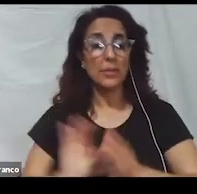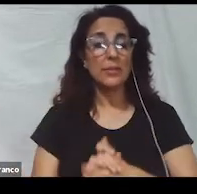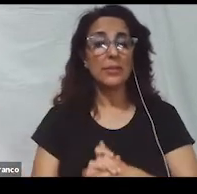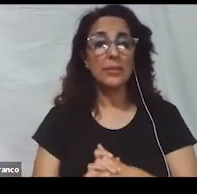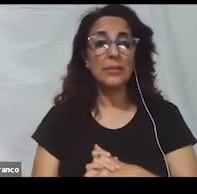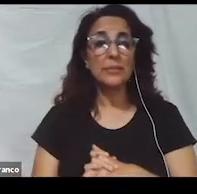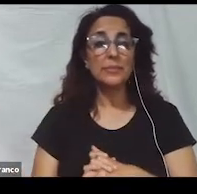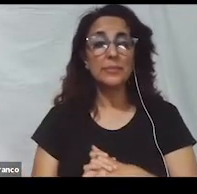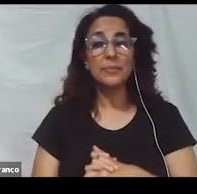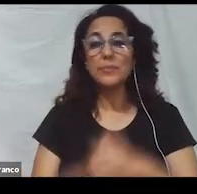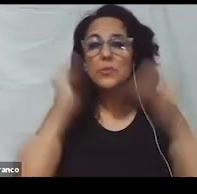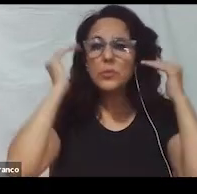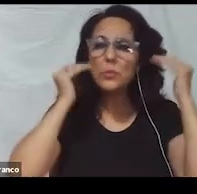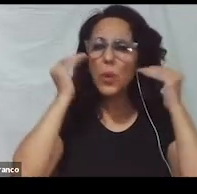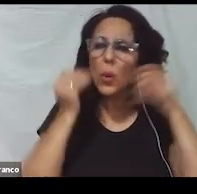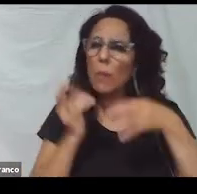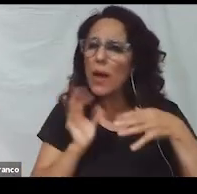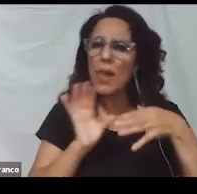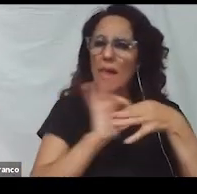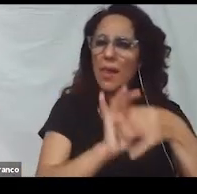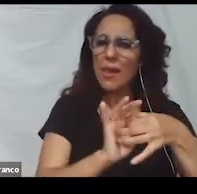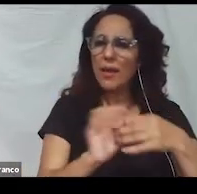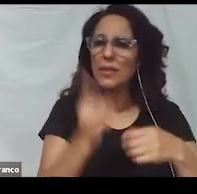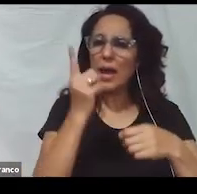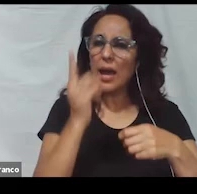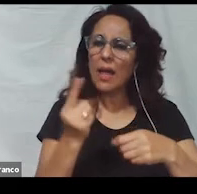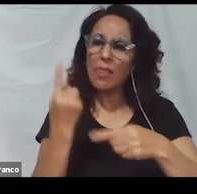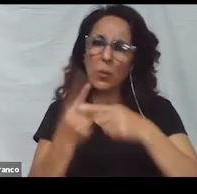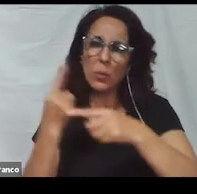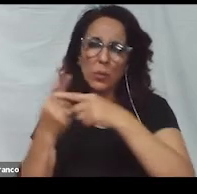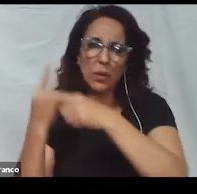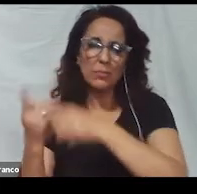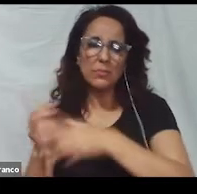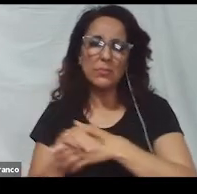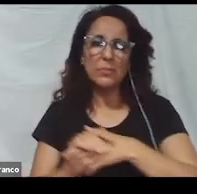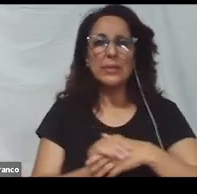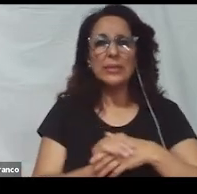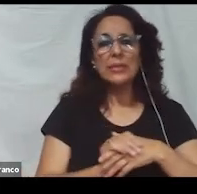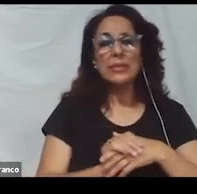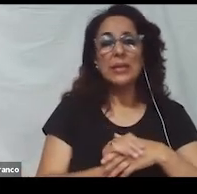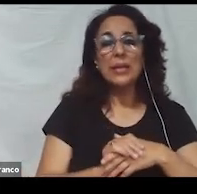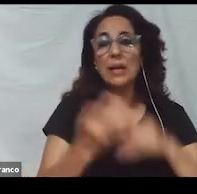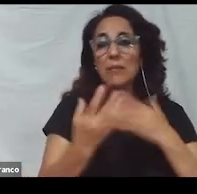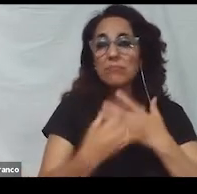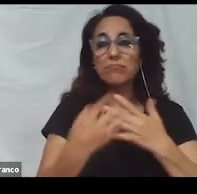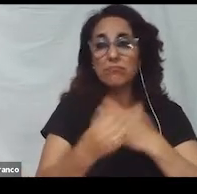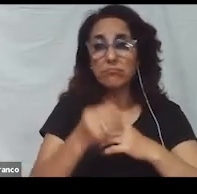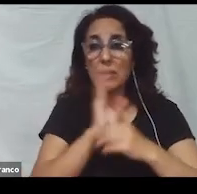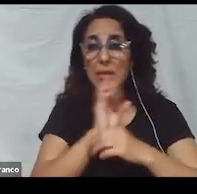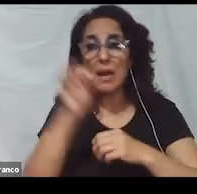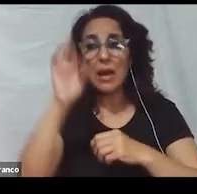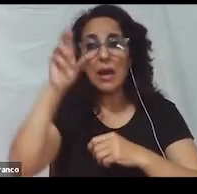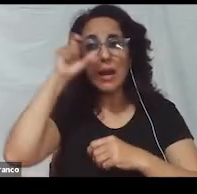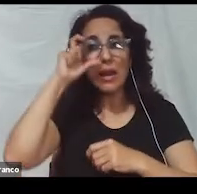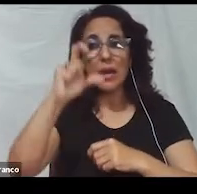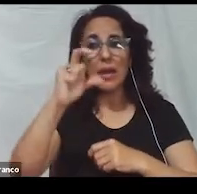mencionarlas rápidamente. No se preocupen que los enlaces de cada una de ellas, nuevamente, están en la sección de recursos, para